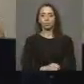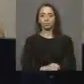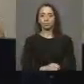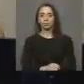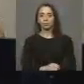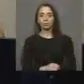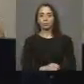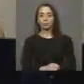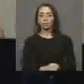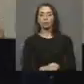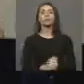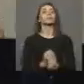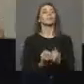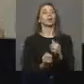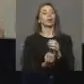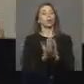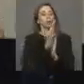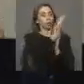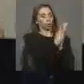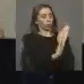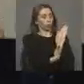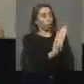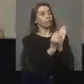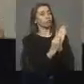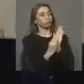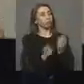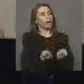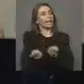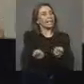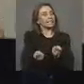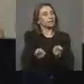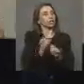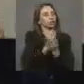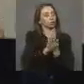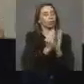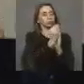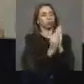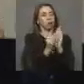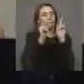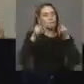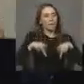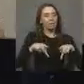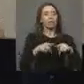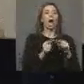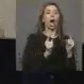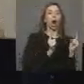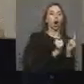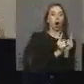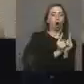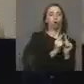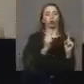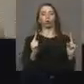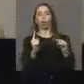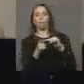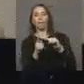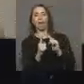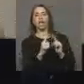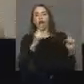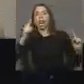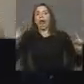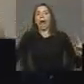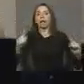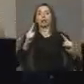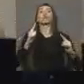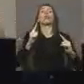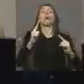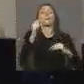Se incorporarán nuevos instrumentos de gestión educacional, estableciendo metas a corto, mediano y largo plazo, realizables,